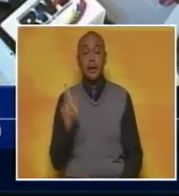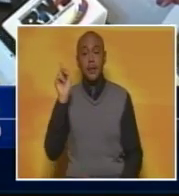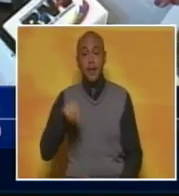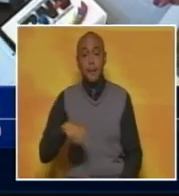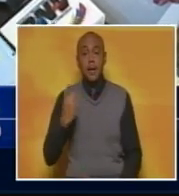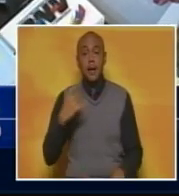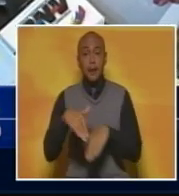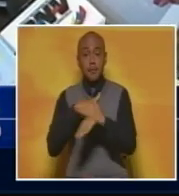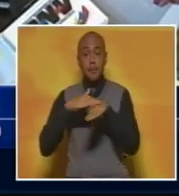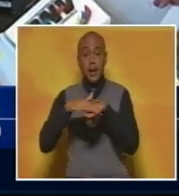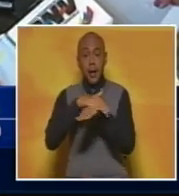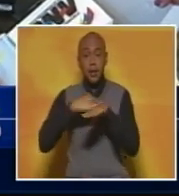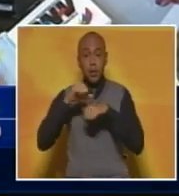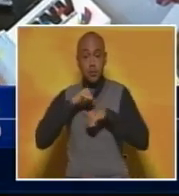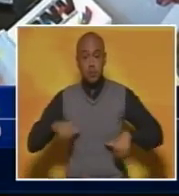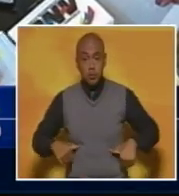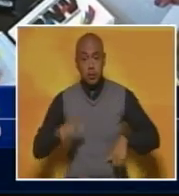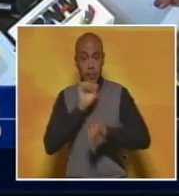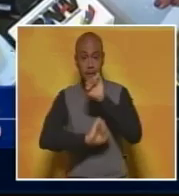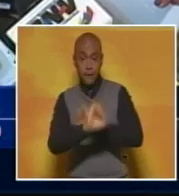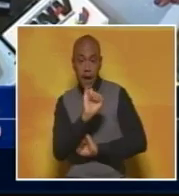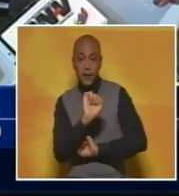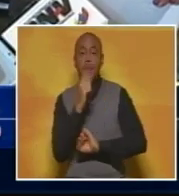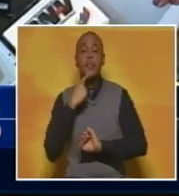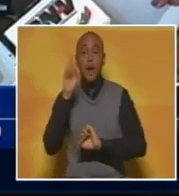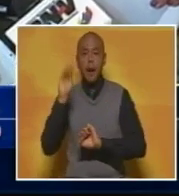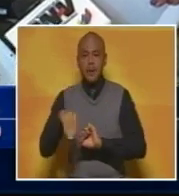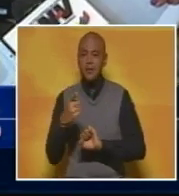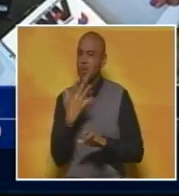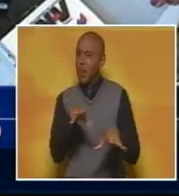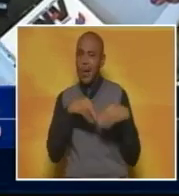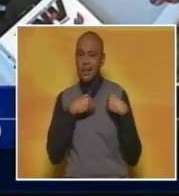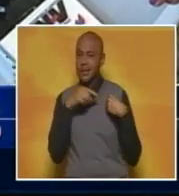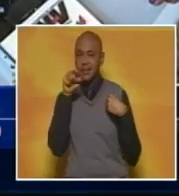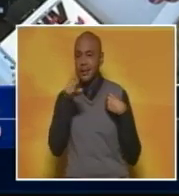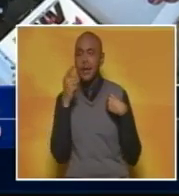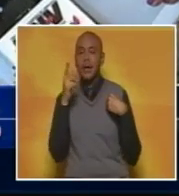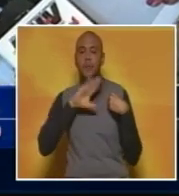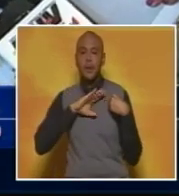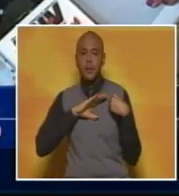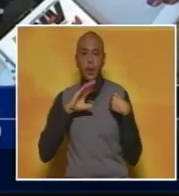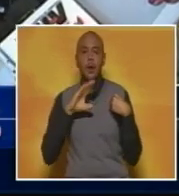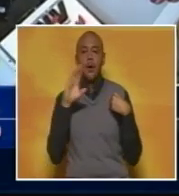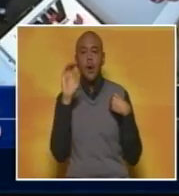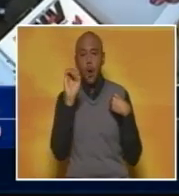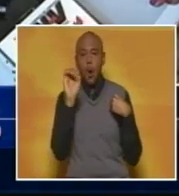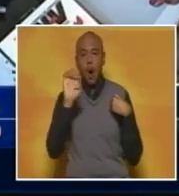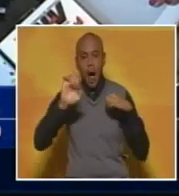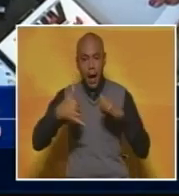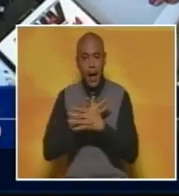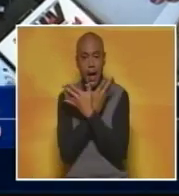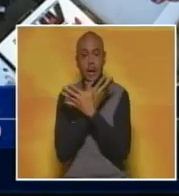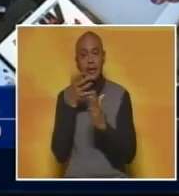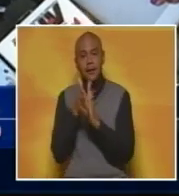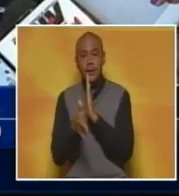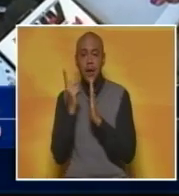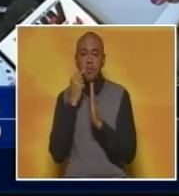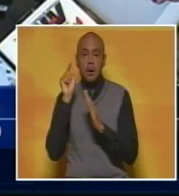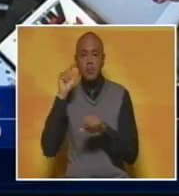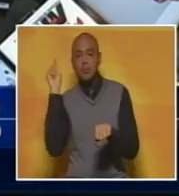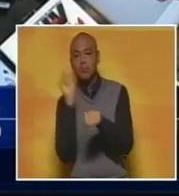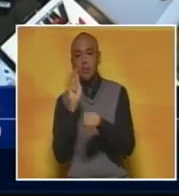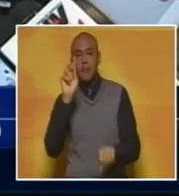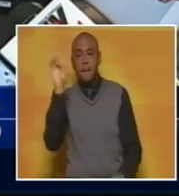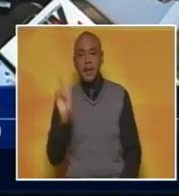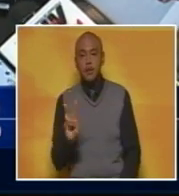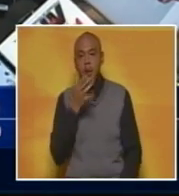de la Defensa rechazó las declaraciones del secretario general de la Organización de Estados Americanos, Luis Almagro, tras acusar a Venezuela de propiciar